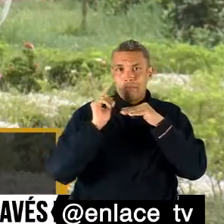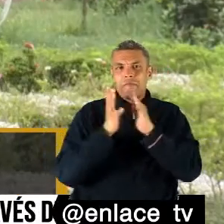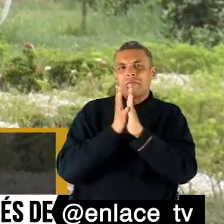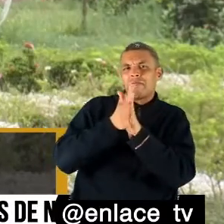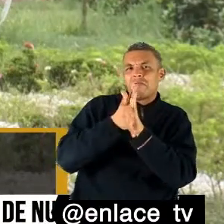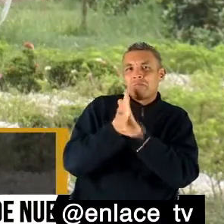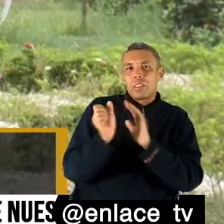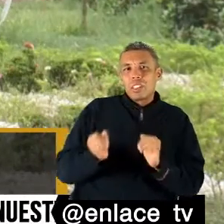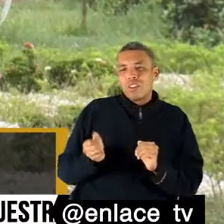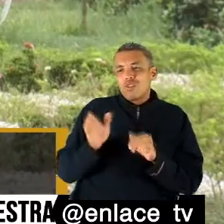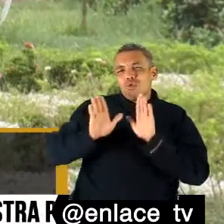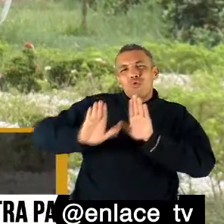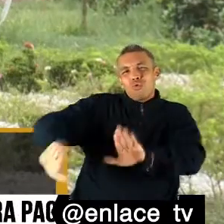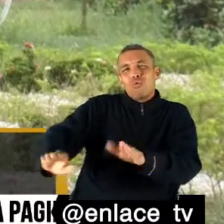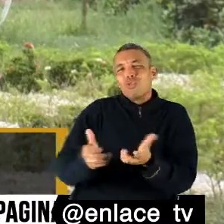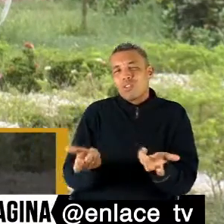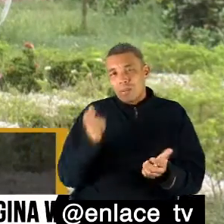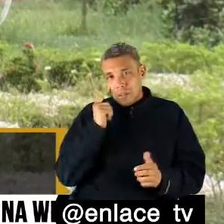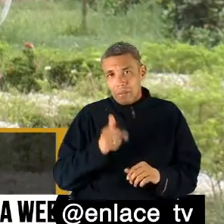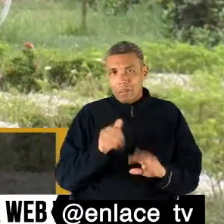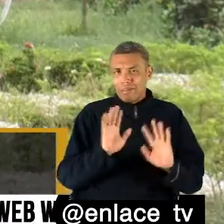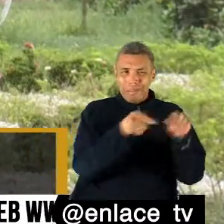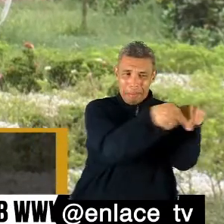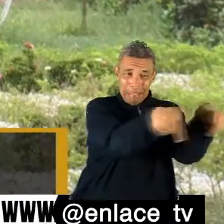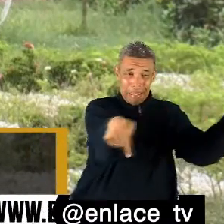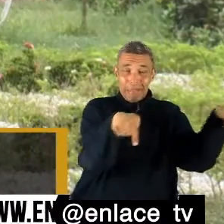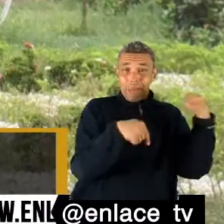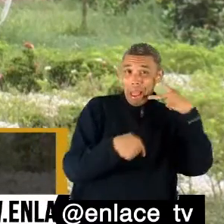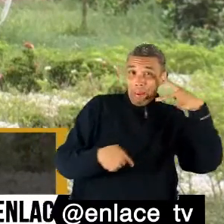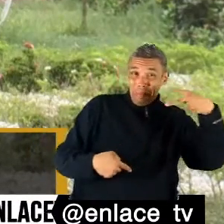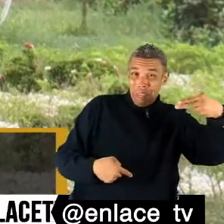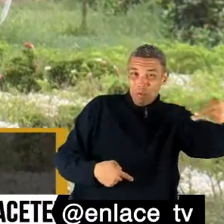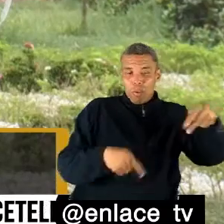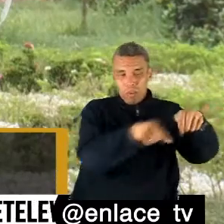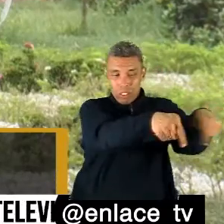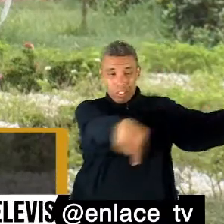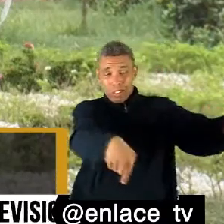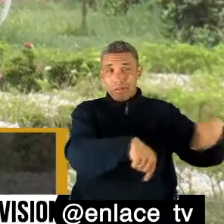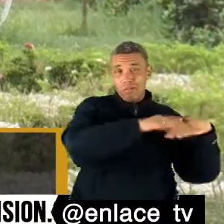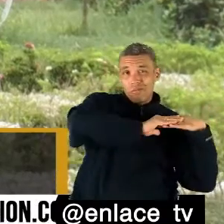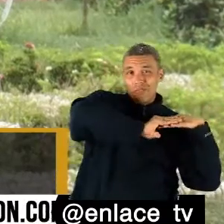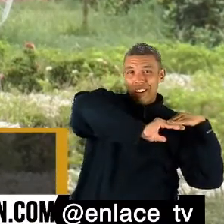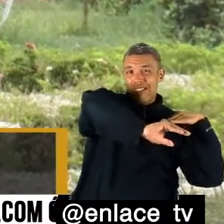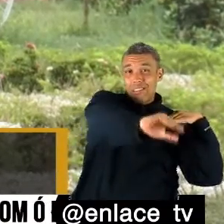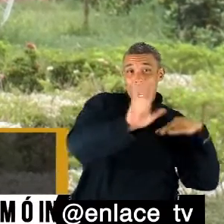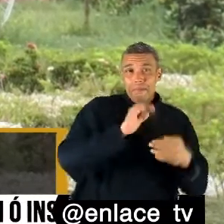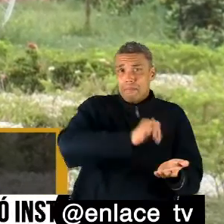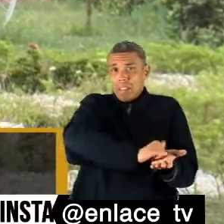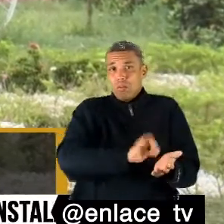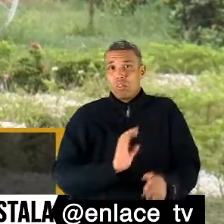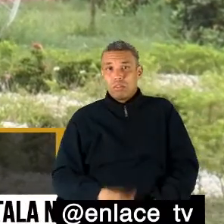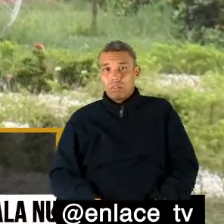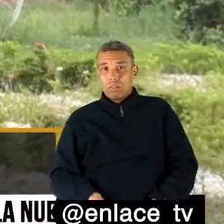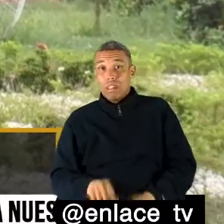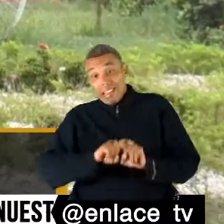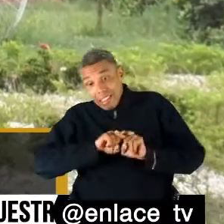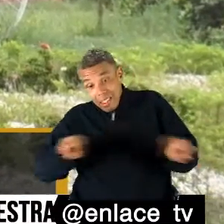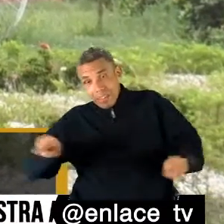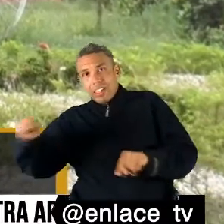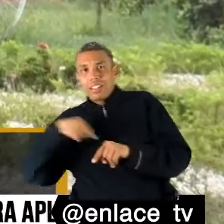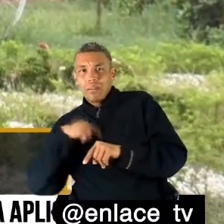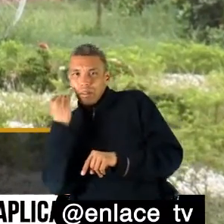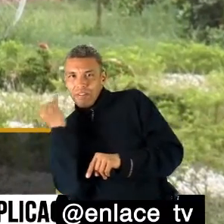características es que, a diferencia de los pisos tradicionales, nos permiten presentar y construir pisos con